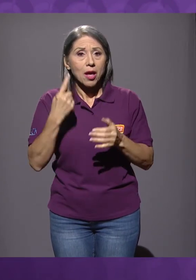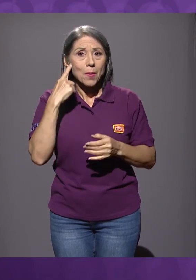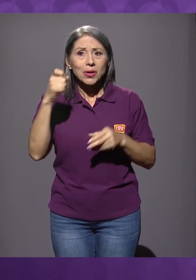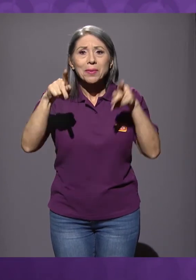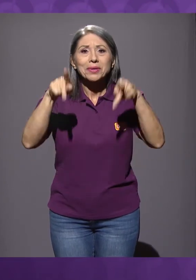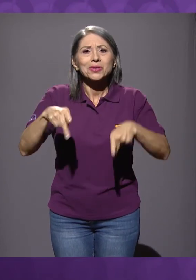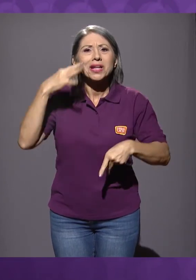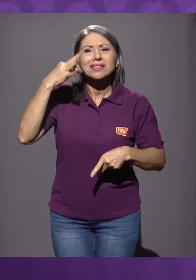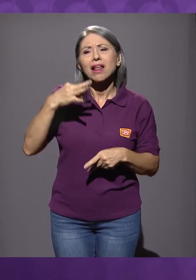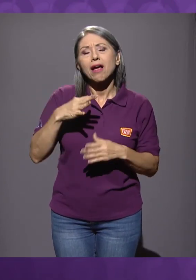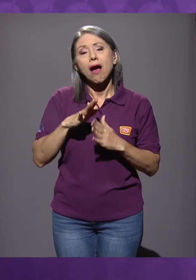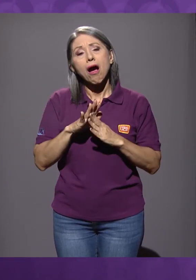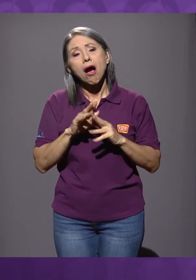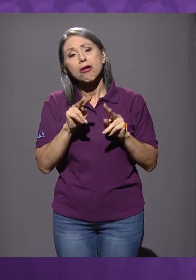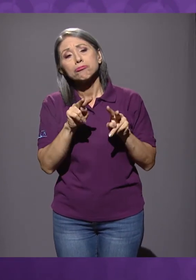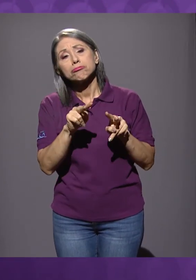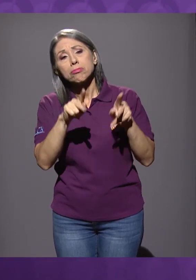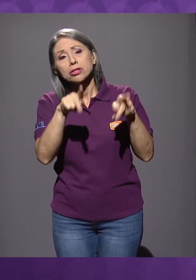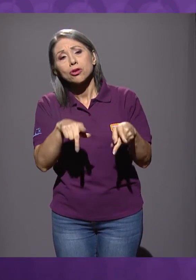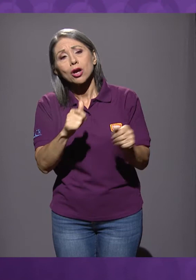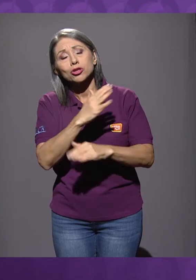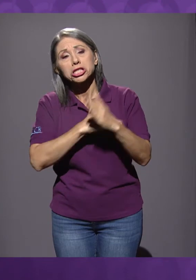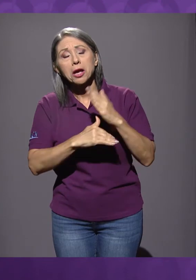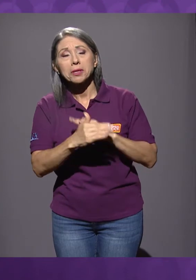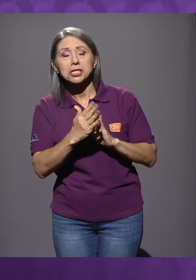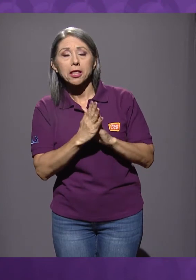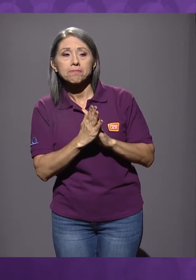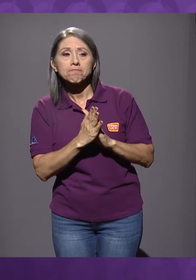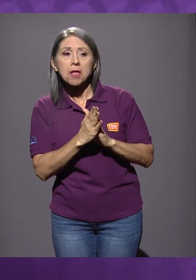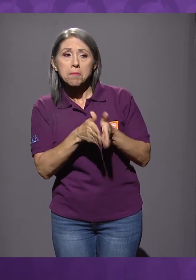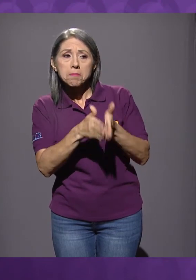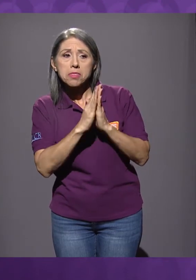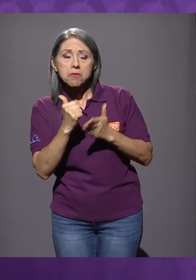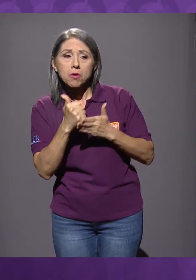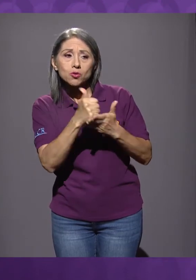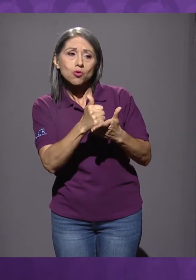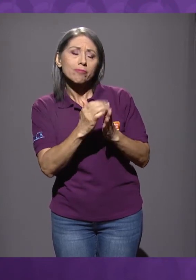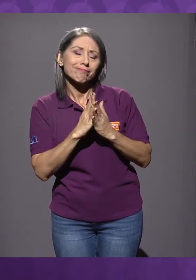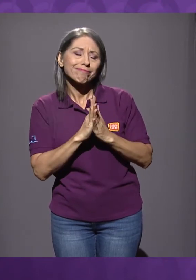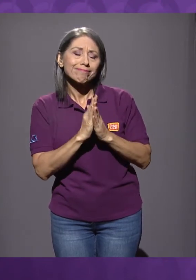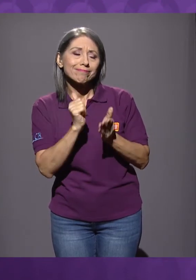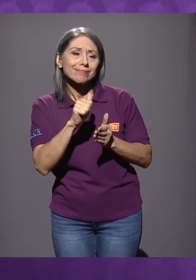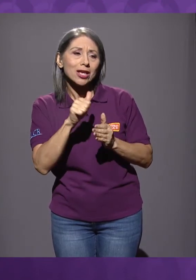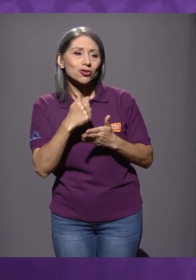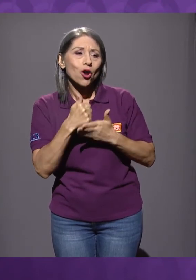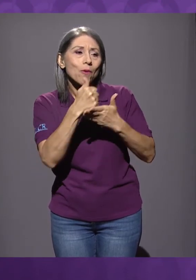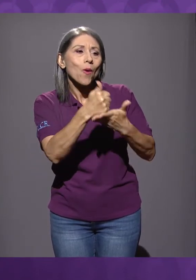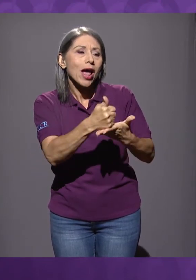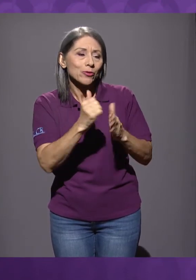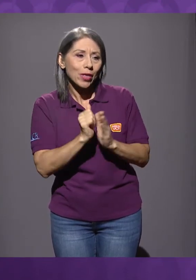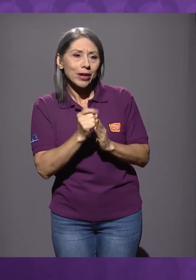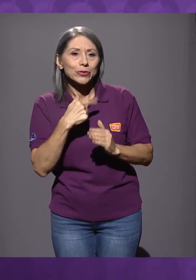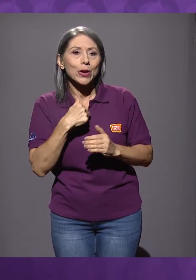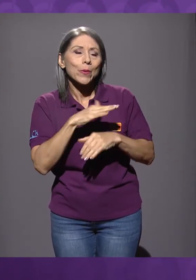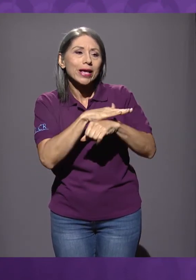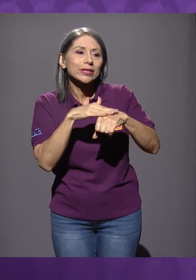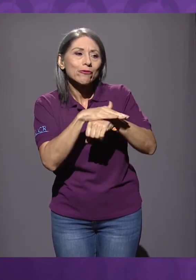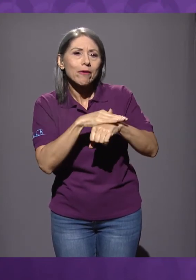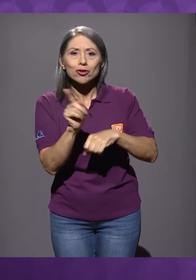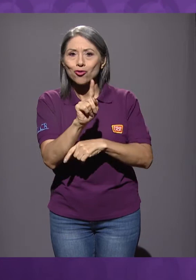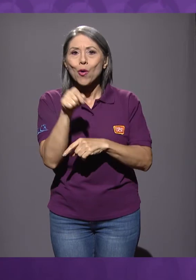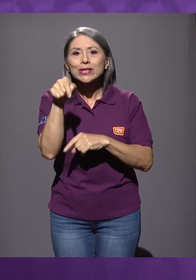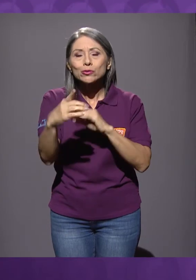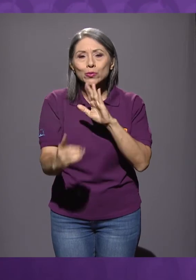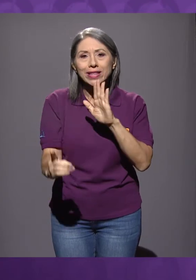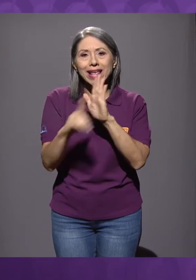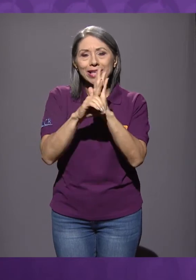sensación como que por ser con discapacidad te voy a hacer un favor, y no, es un derecho de todos los ciudadanos costarricenses. Así es, y